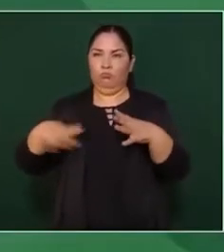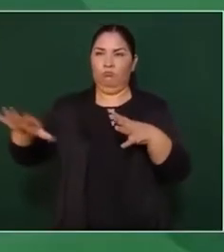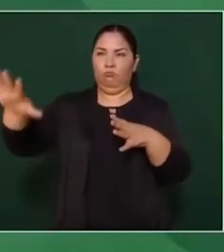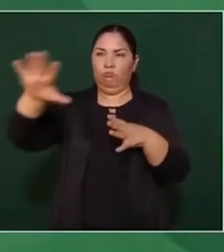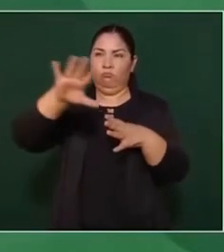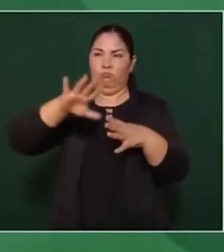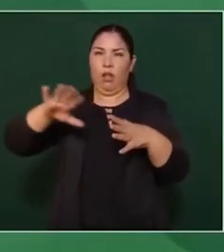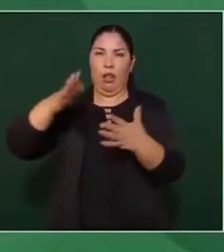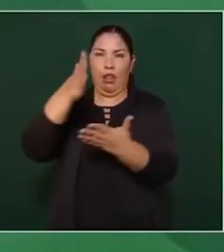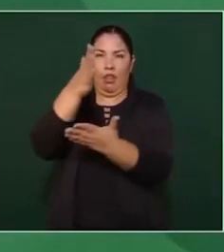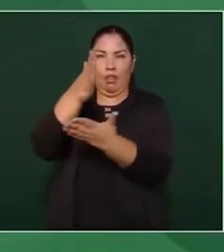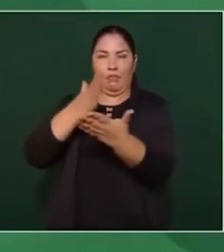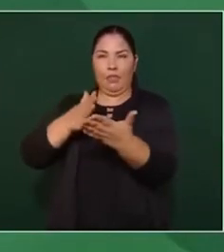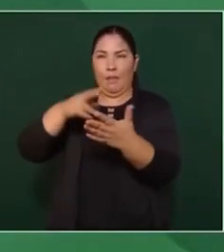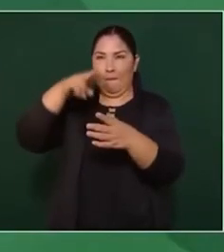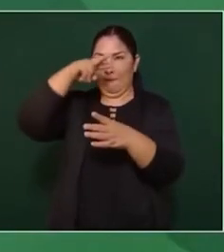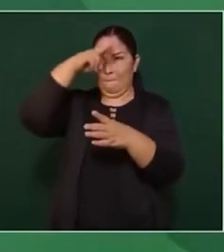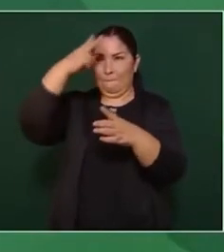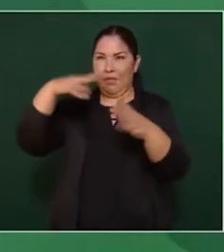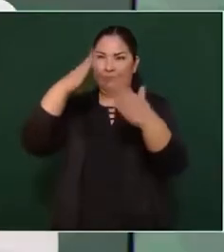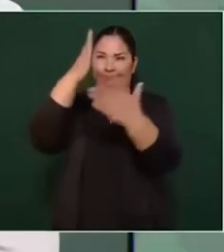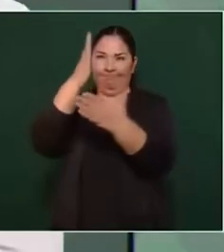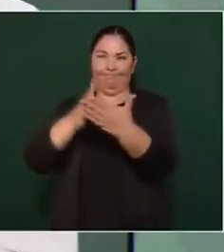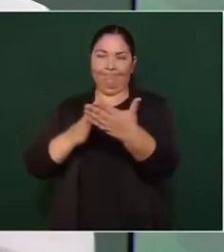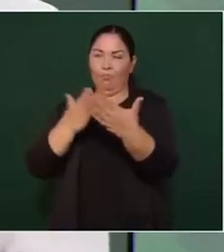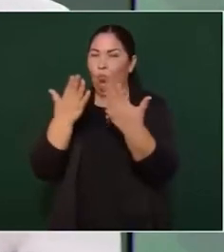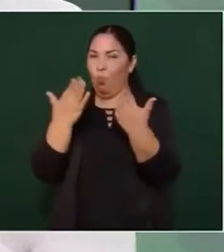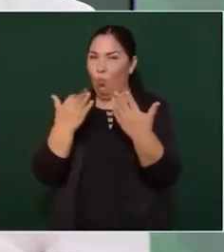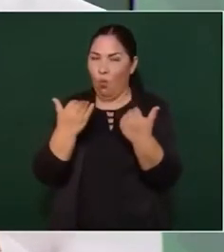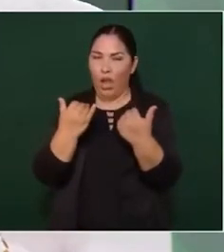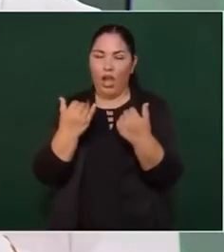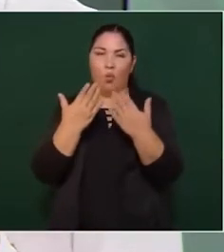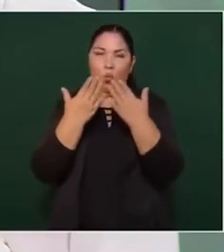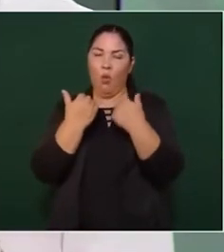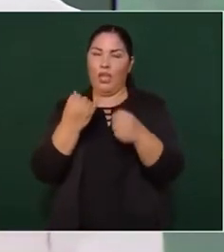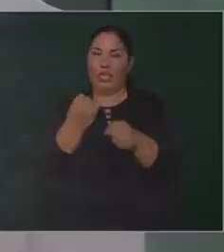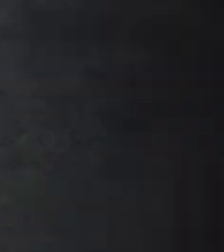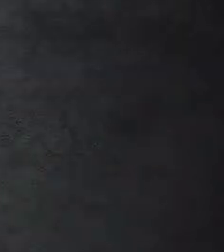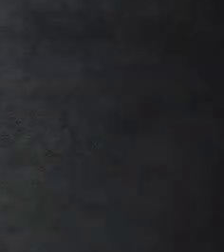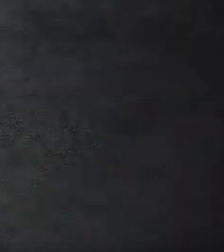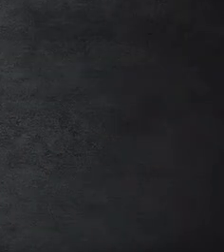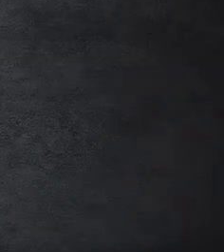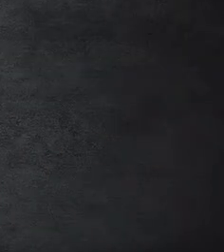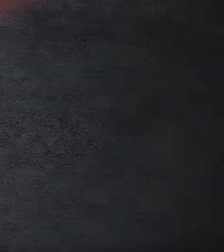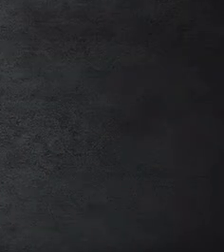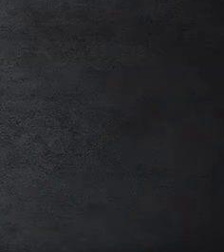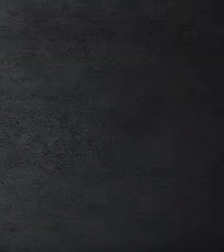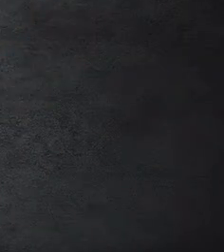del país, que no tiene ISSSTE, que no tiene seguro.